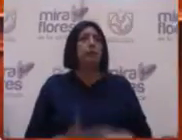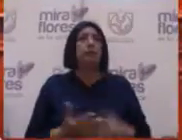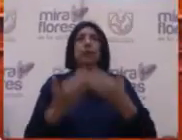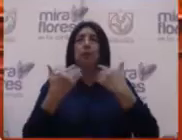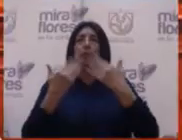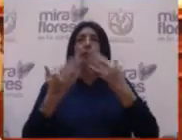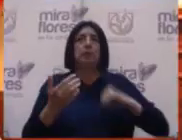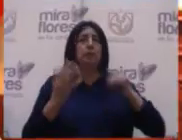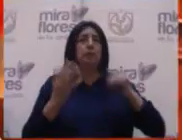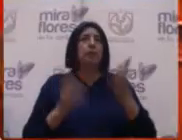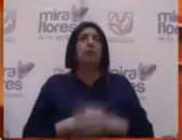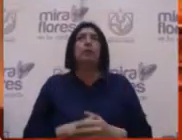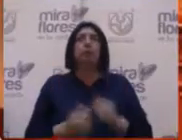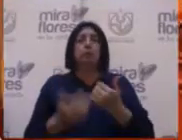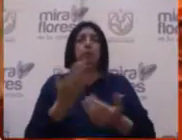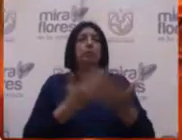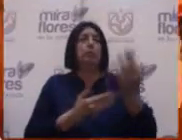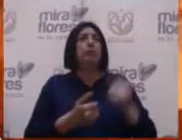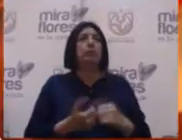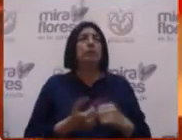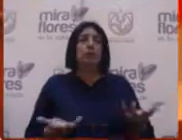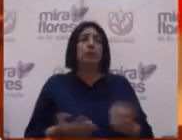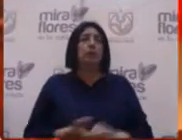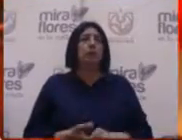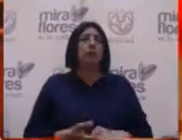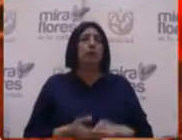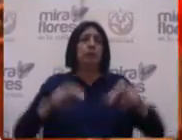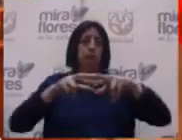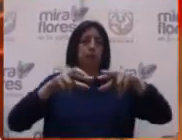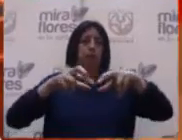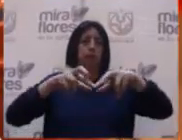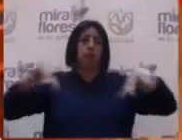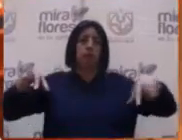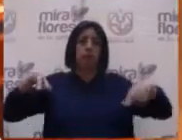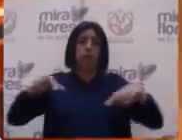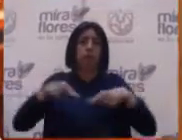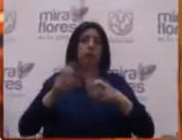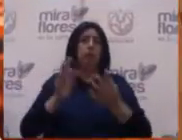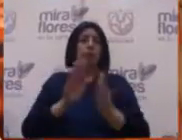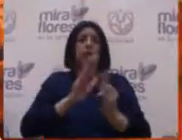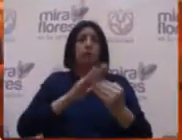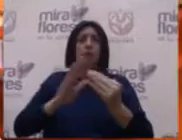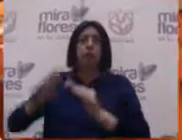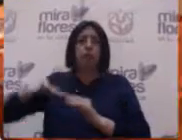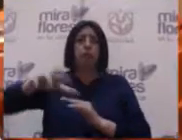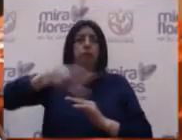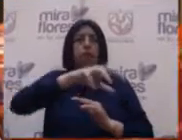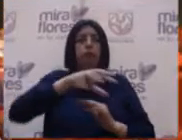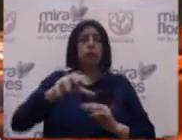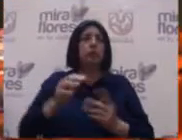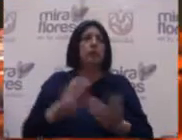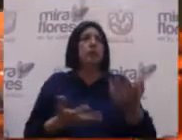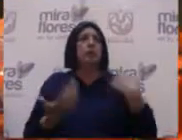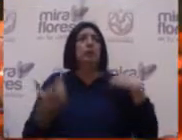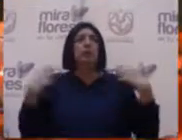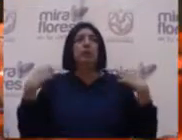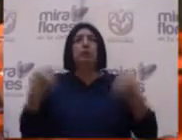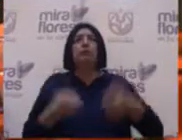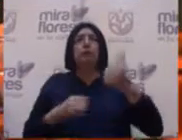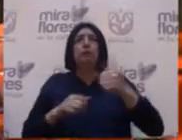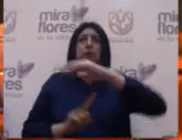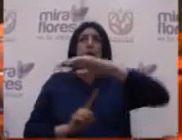señor alcalde. Buenos días. Con referencia al plan urbano, al plan de desarrollo urbano de Miraflores, la Gerencia de Desarrollo Urbano y Medio